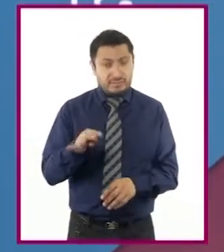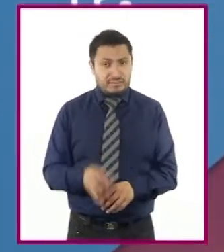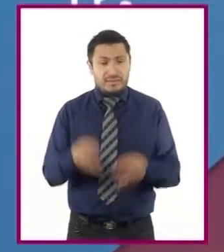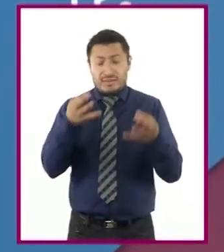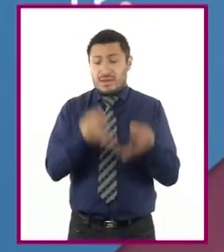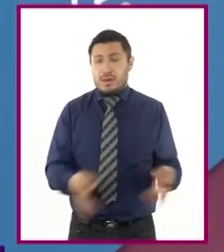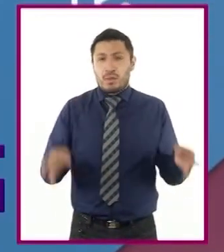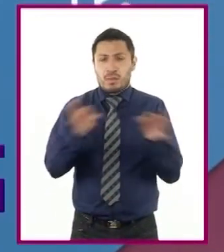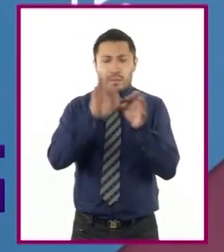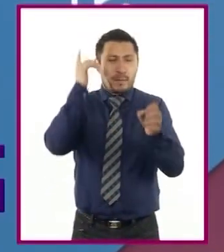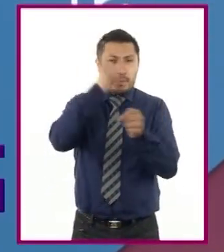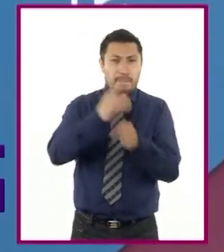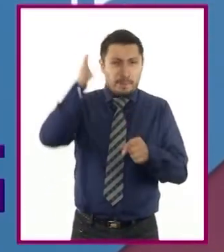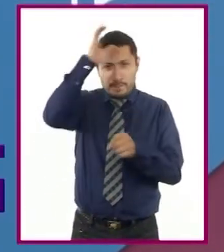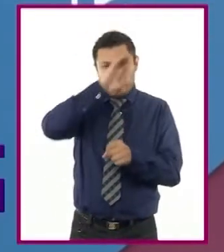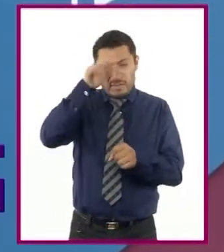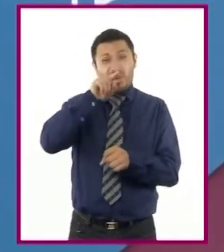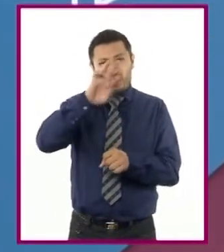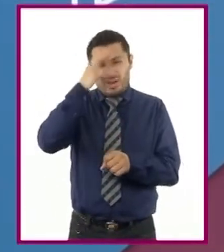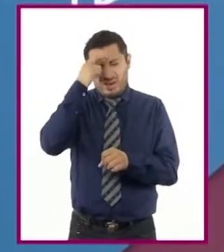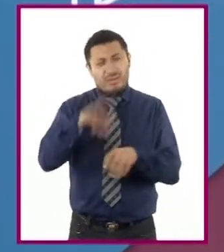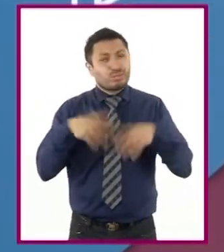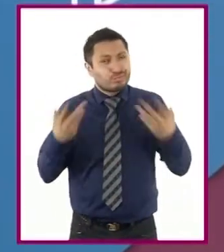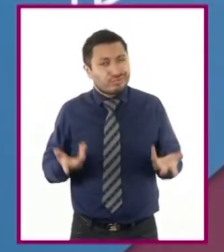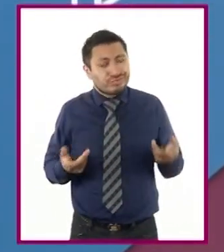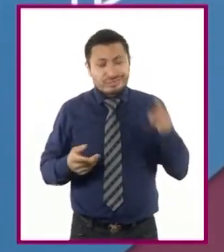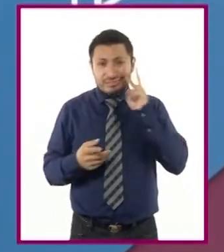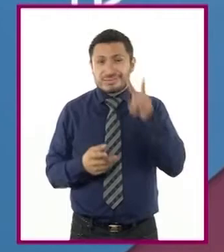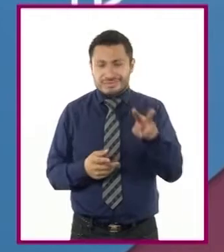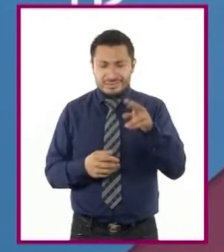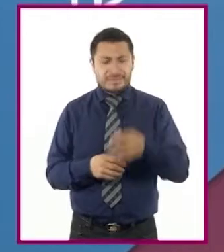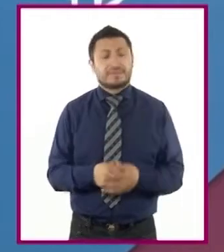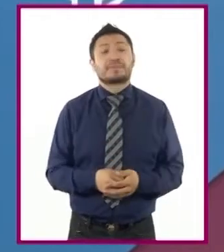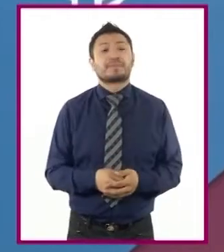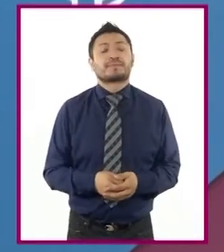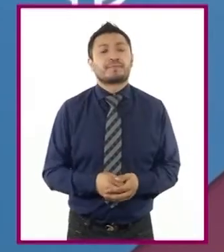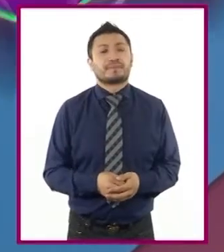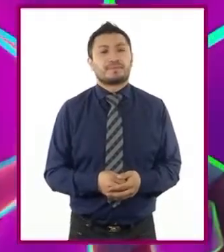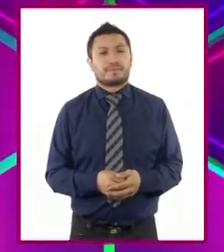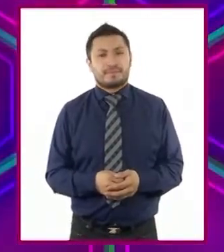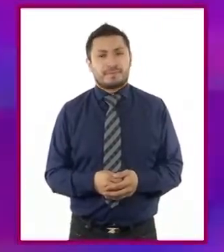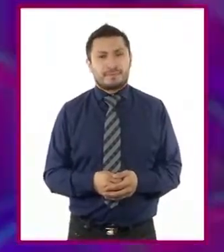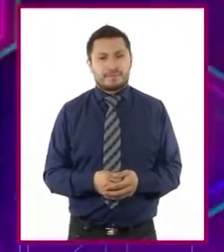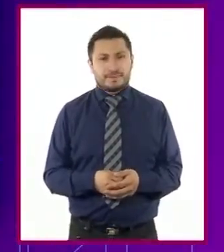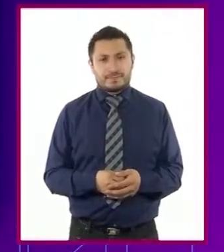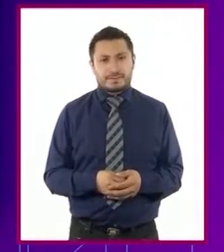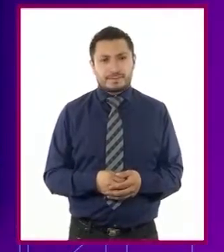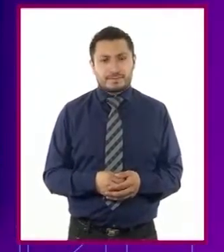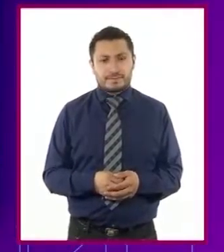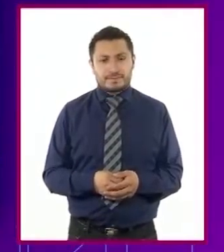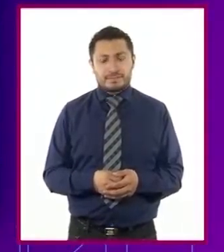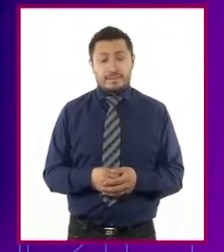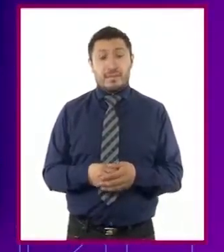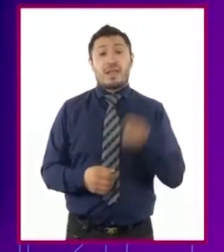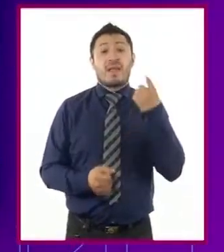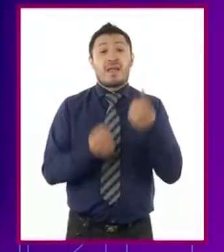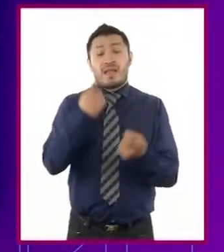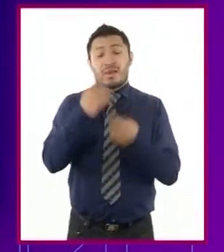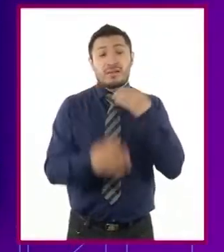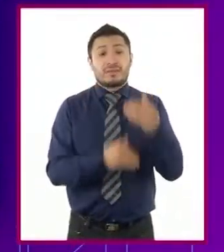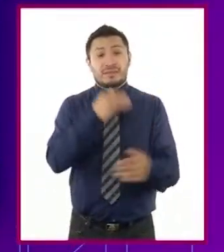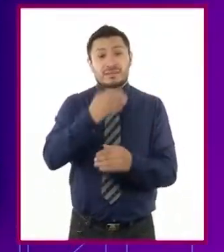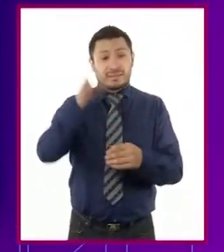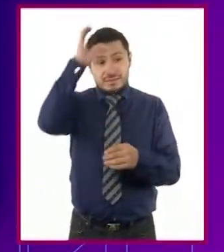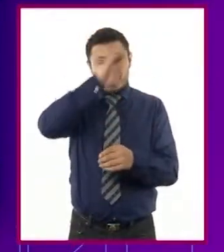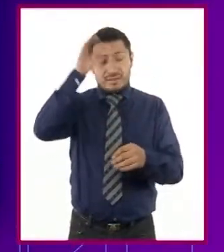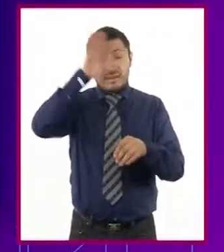descubrimientos científicos. ¿Recuerdas cuáles? Veamos y escuchemos el siguiente video. Veamos algunos de los avances